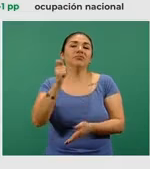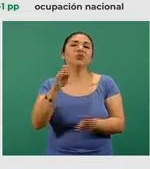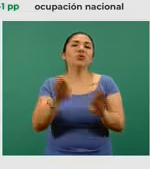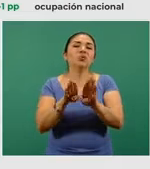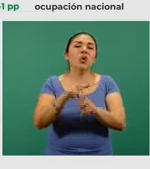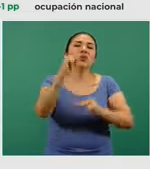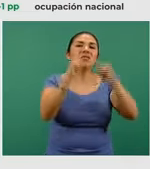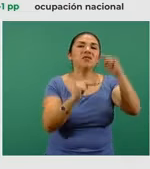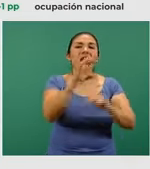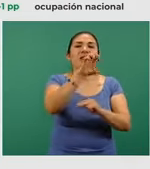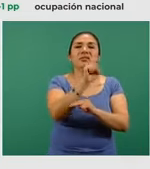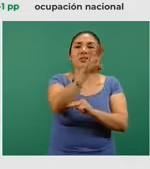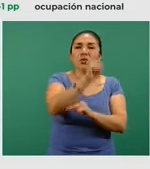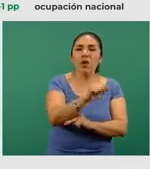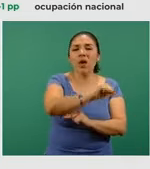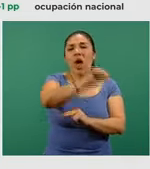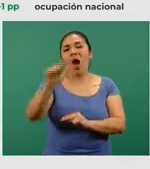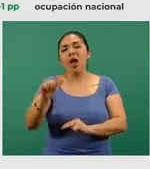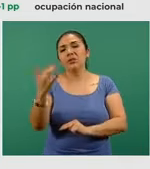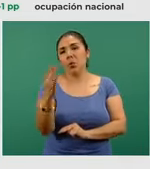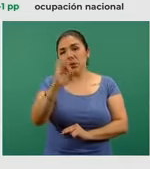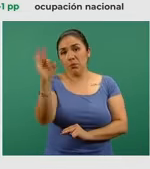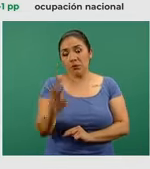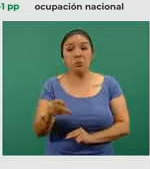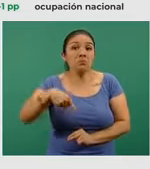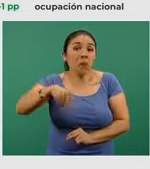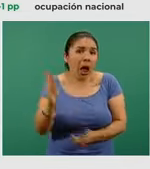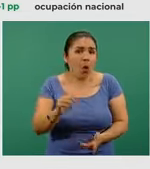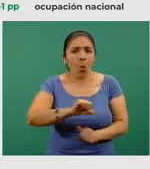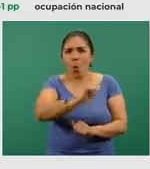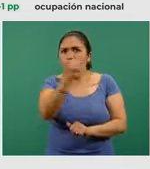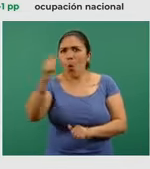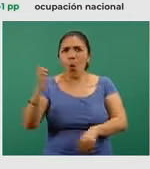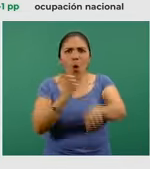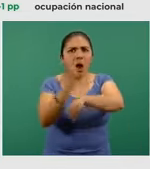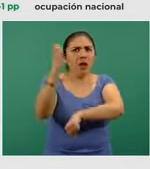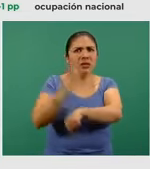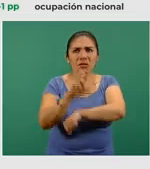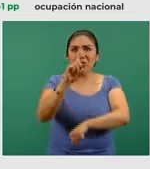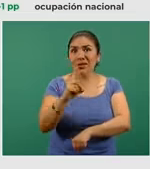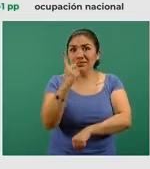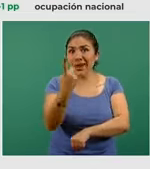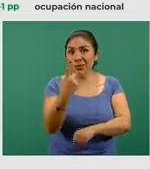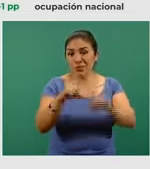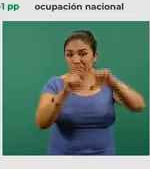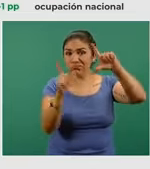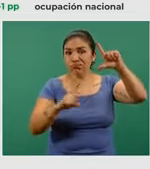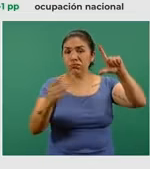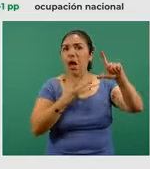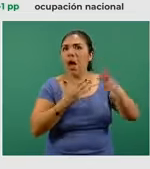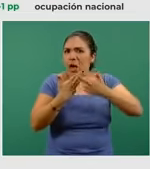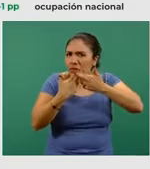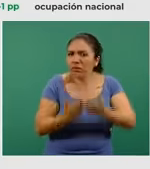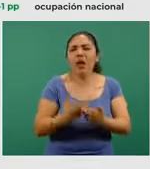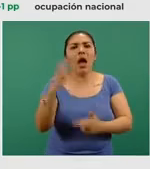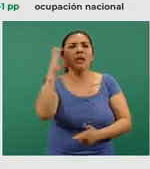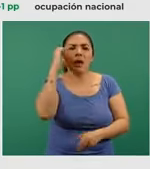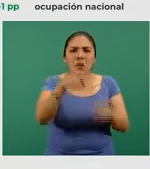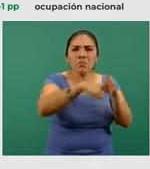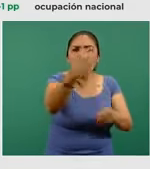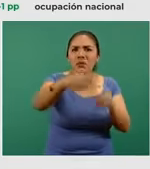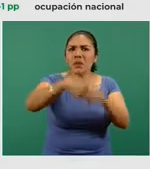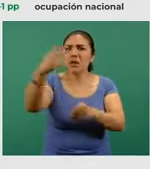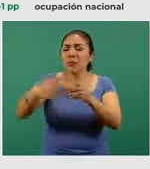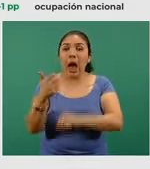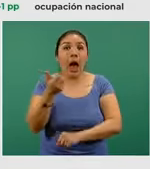entre el 69 y el 50, pero todas las demás 31 entidades tienen más de la mitad de sus camas desocupadas.